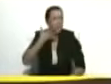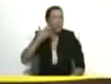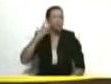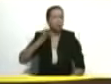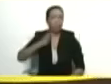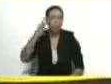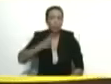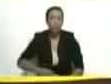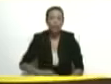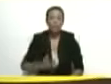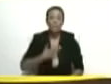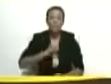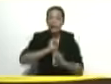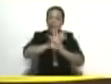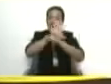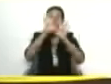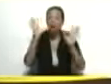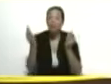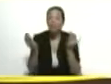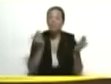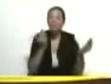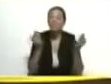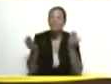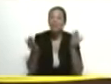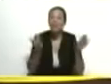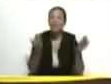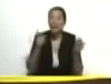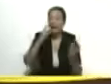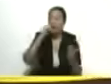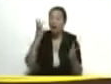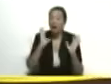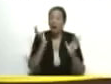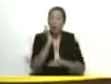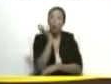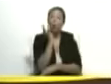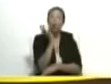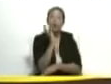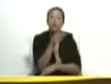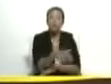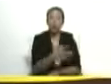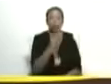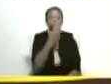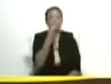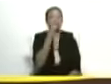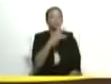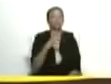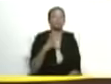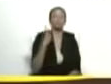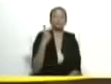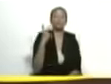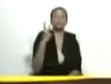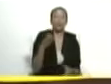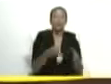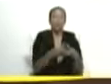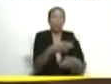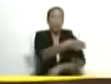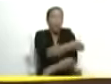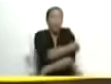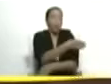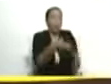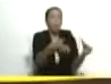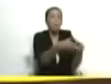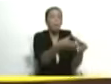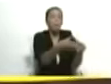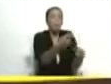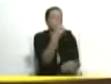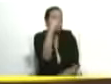y establecer muy claramente las diferencias entre los congresos oligárquicos en manos de las derechas,